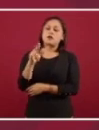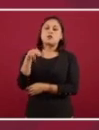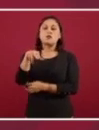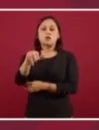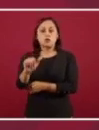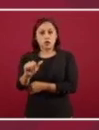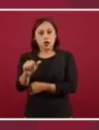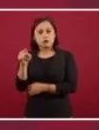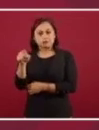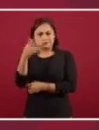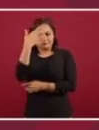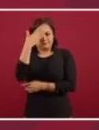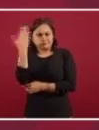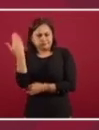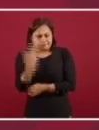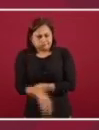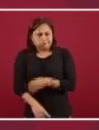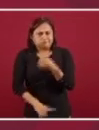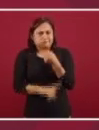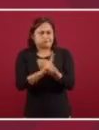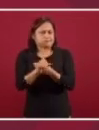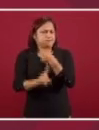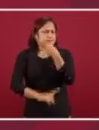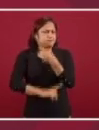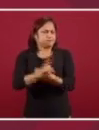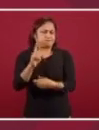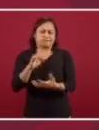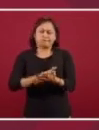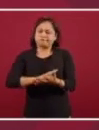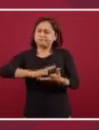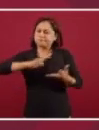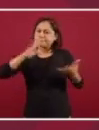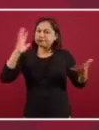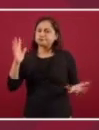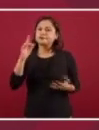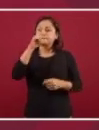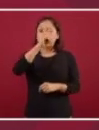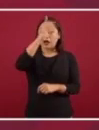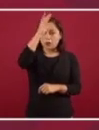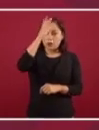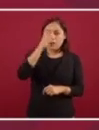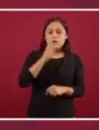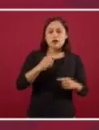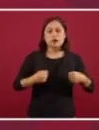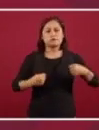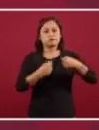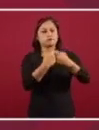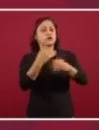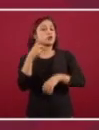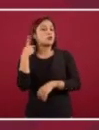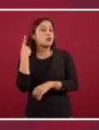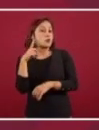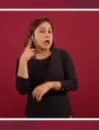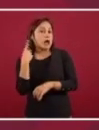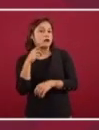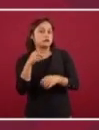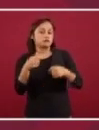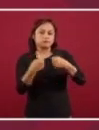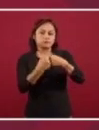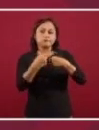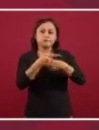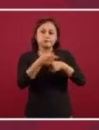ejemplo, que tiene que ver con Coahuila y con Durango. Bueno,